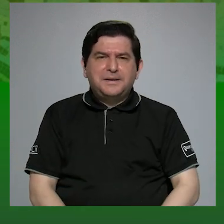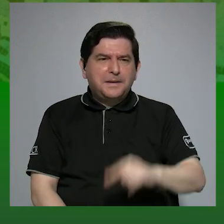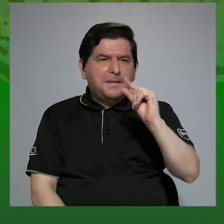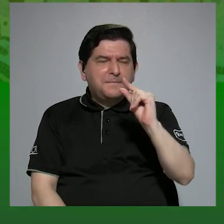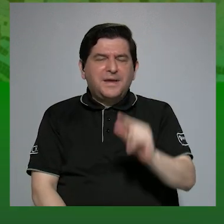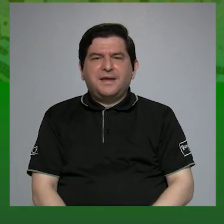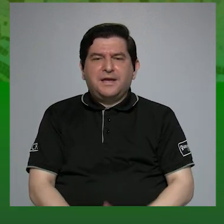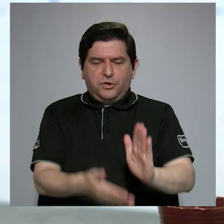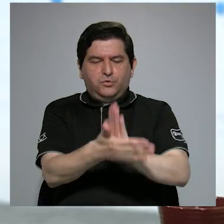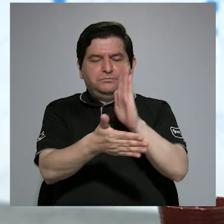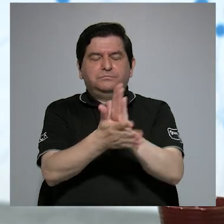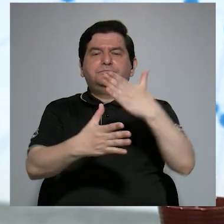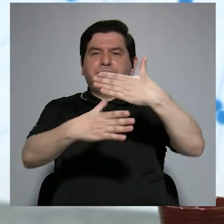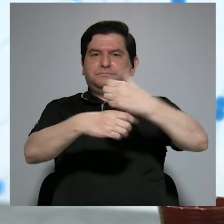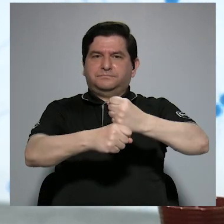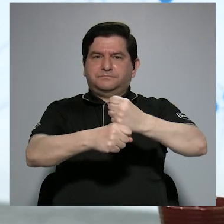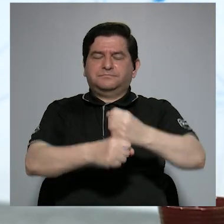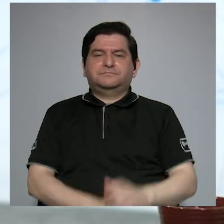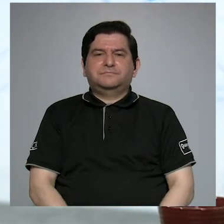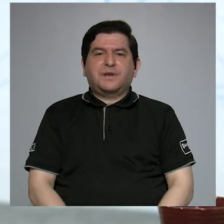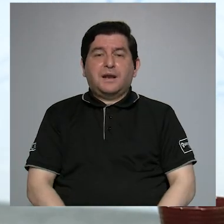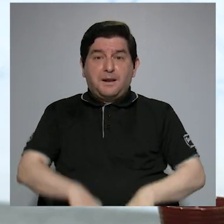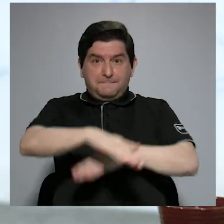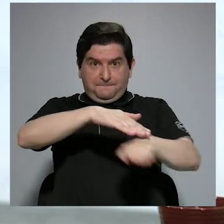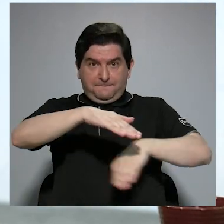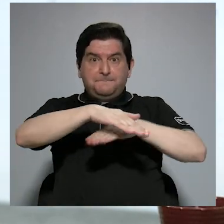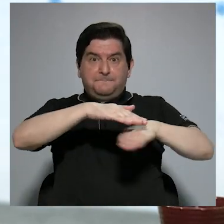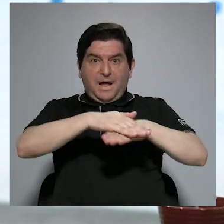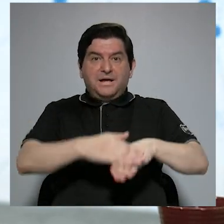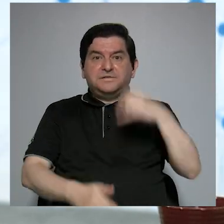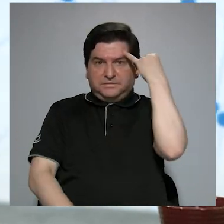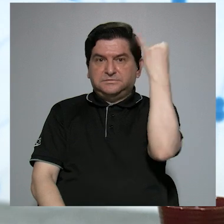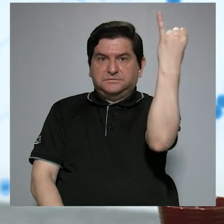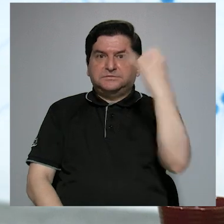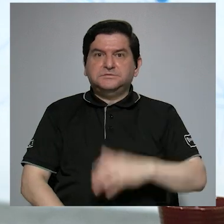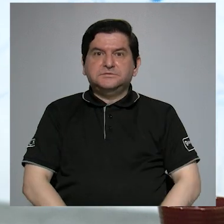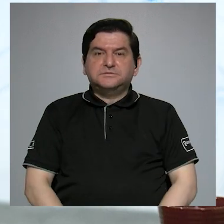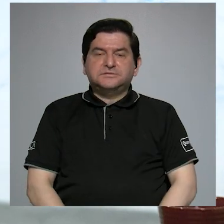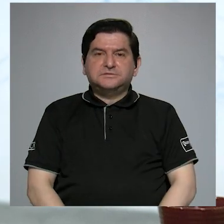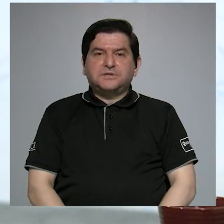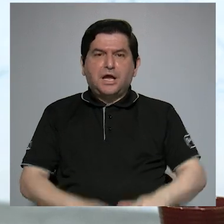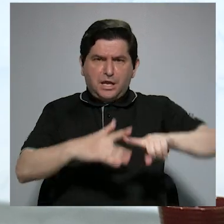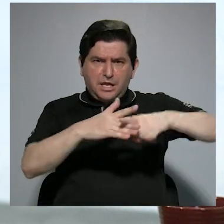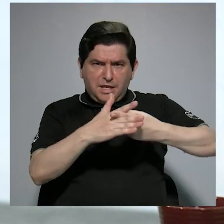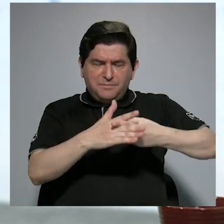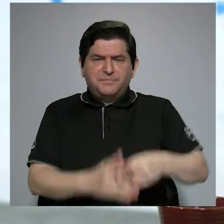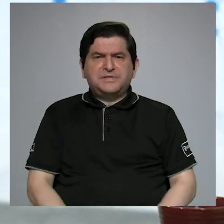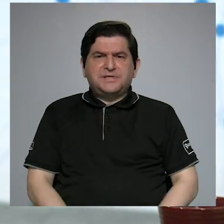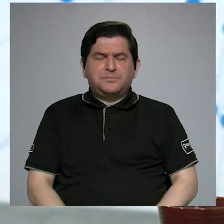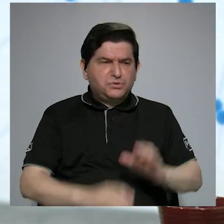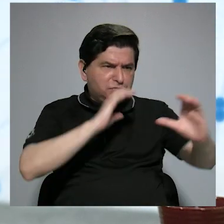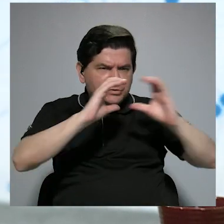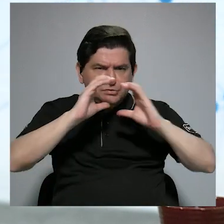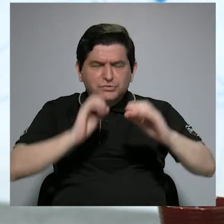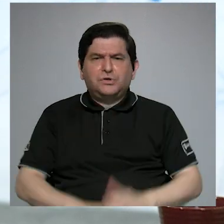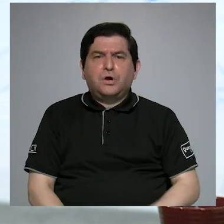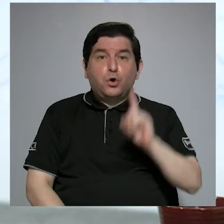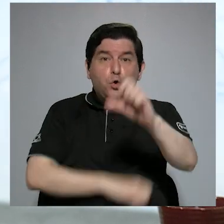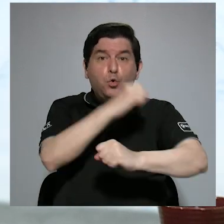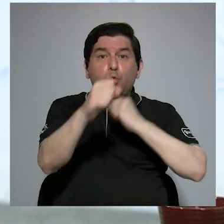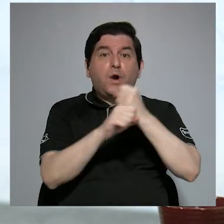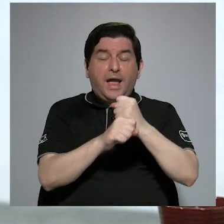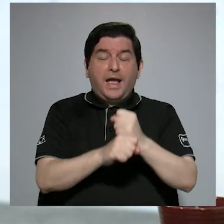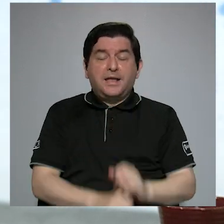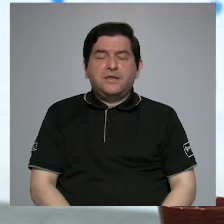un pequeño documento para sustentar, digamos, la propuesta y lo empezamos a socializar. En eso duramos un